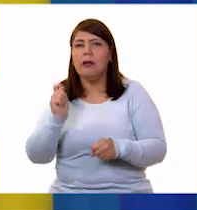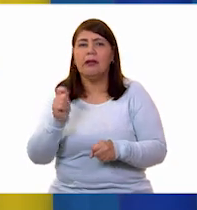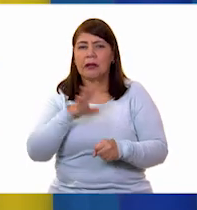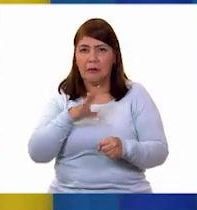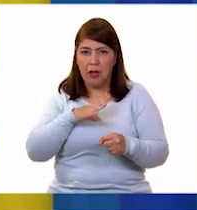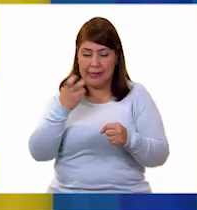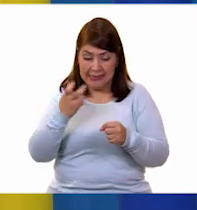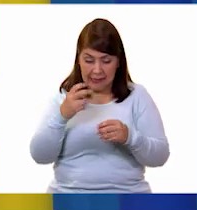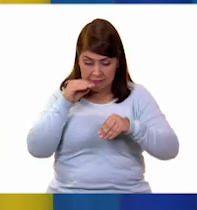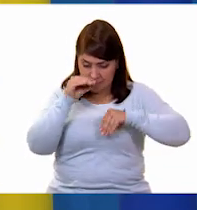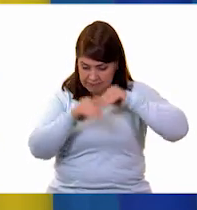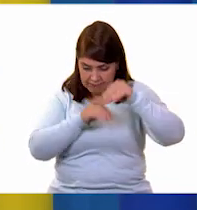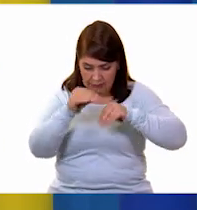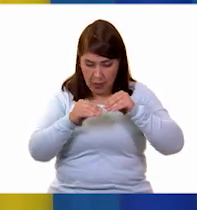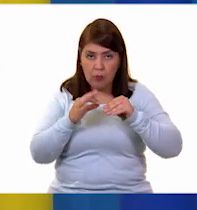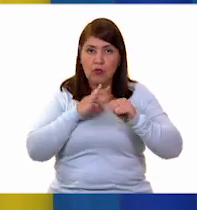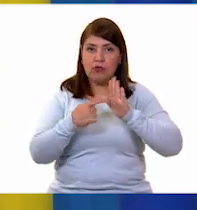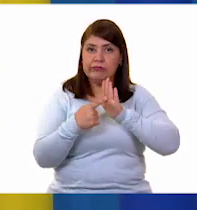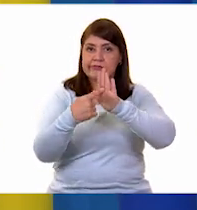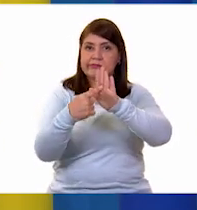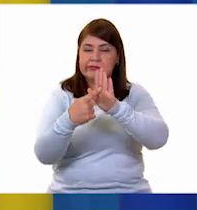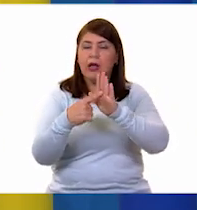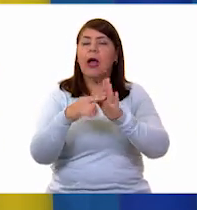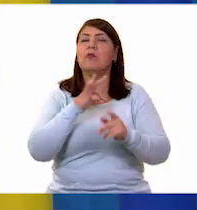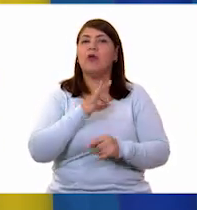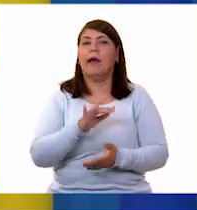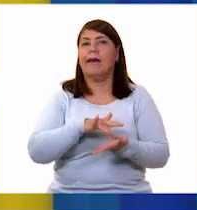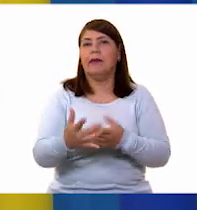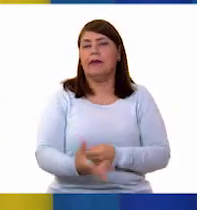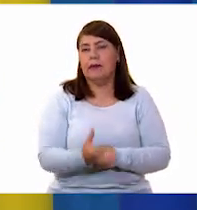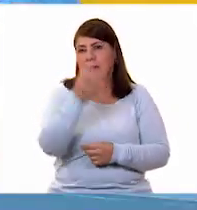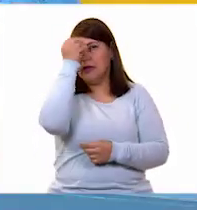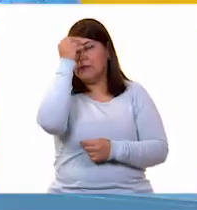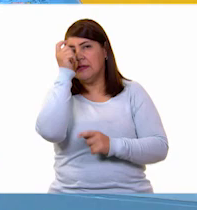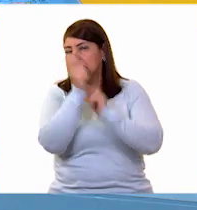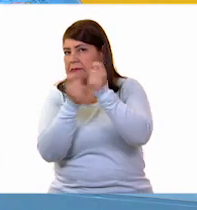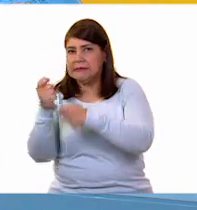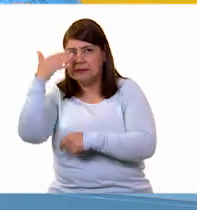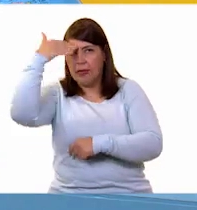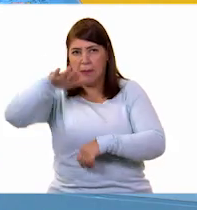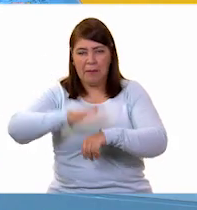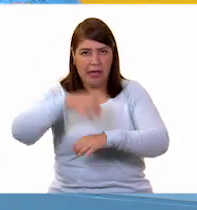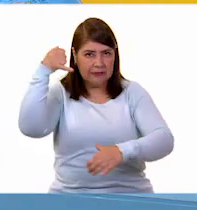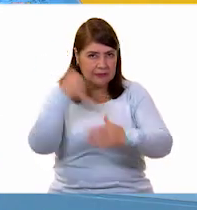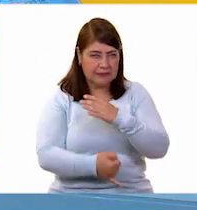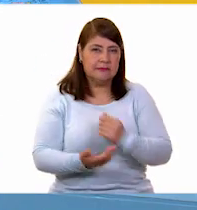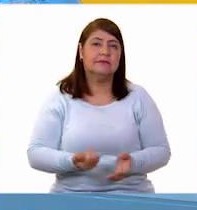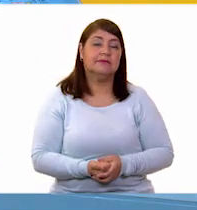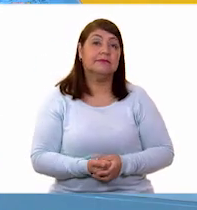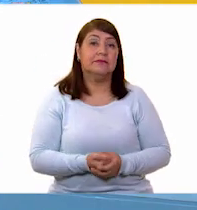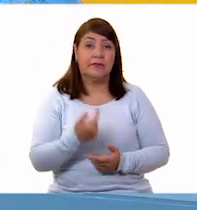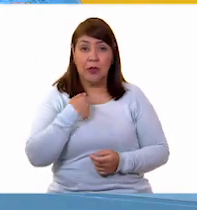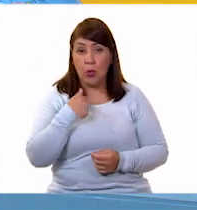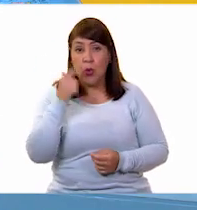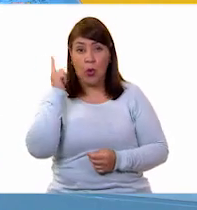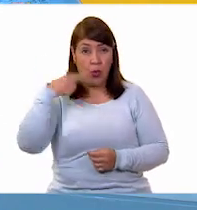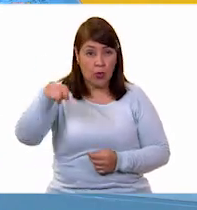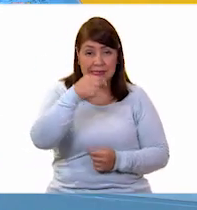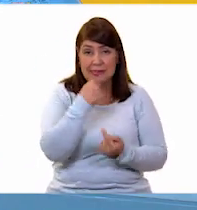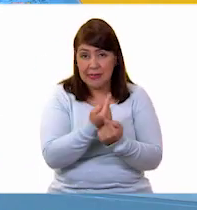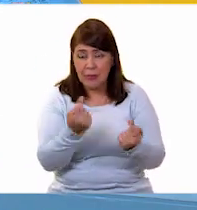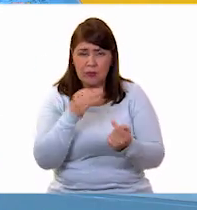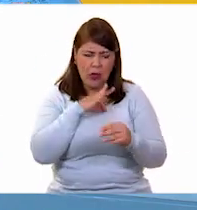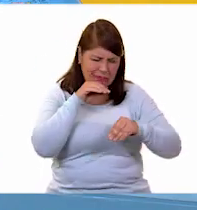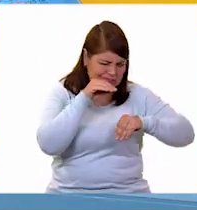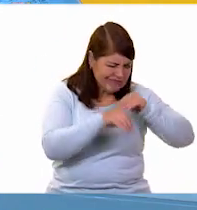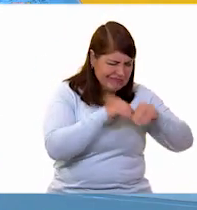personas podemos entender y apropiarnos de conocimiento. Así es. Niños y niñas, los invito a que ustedes construyan